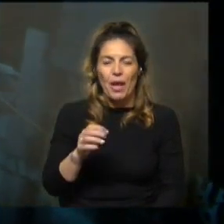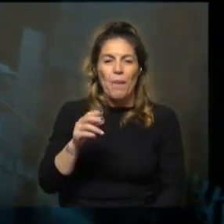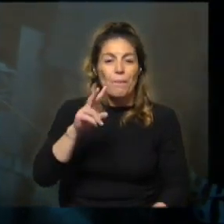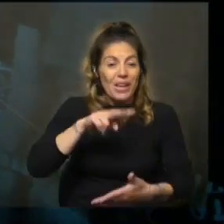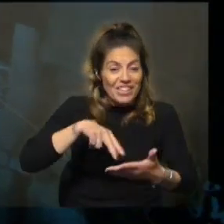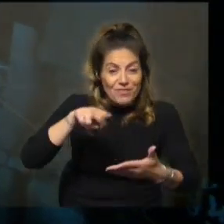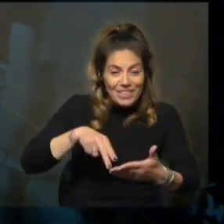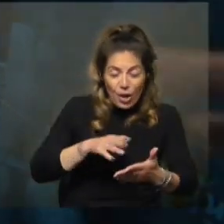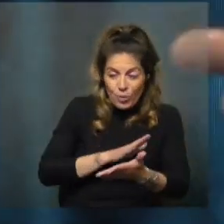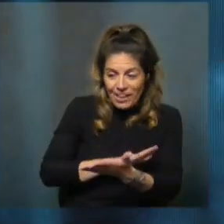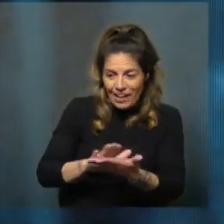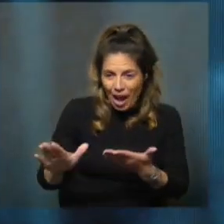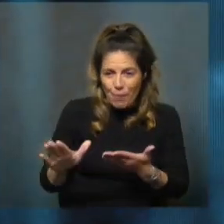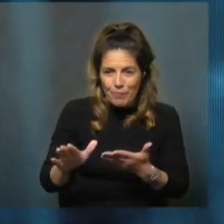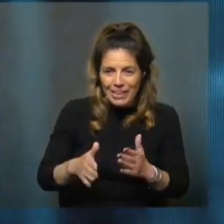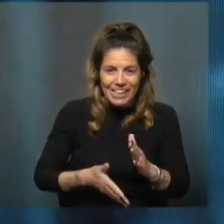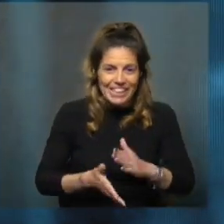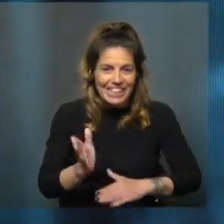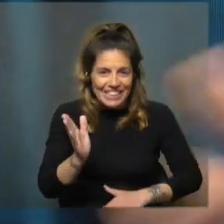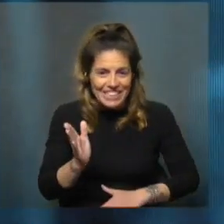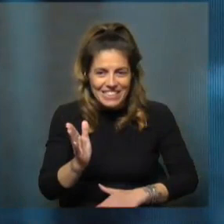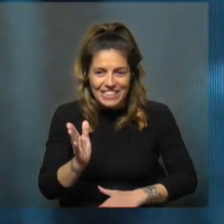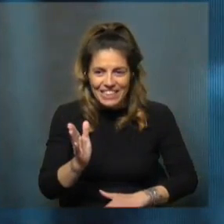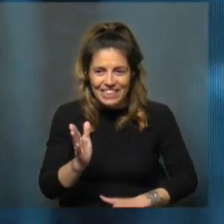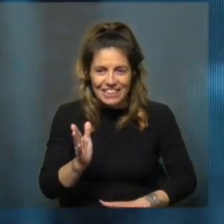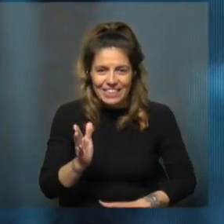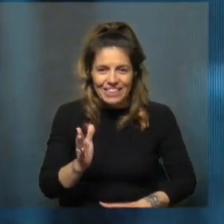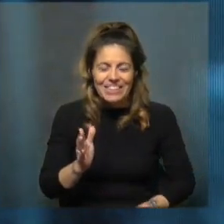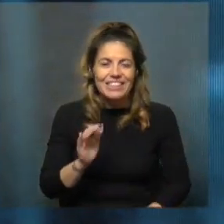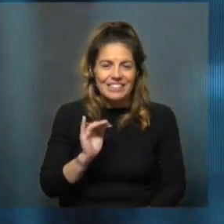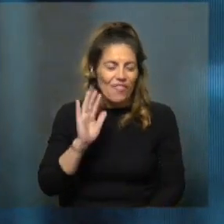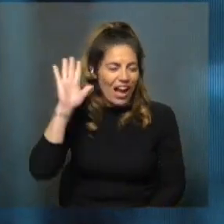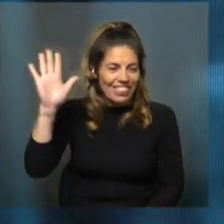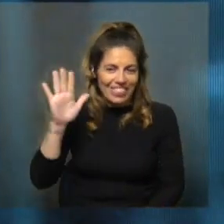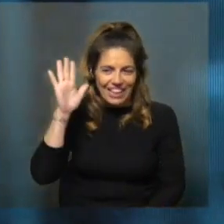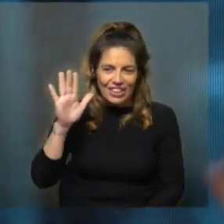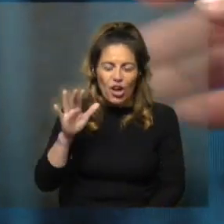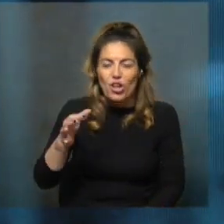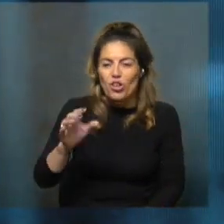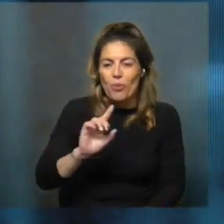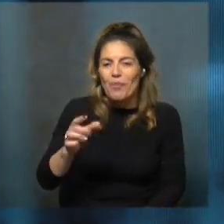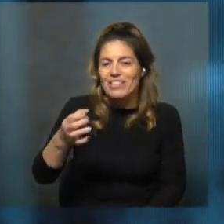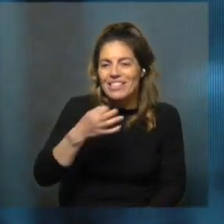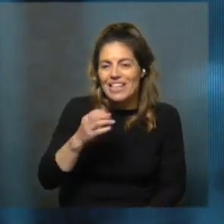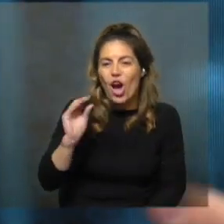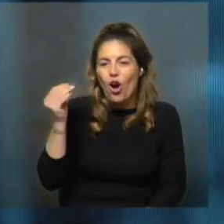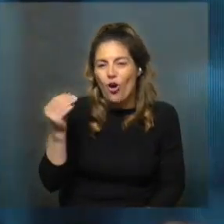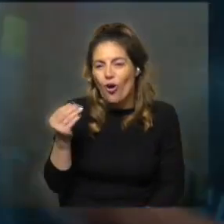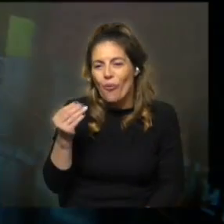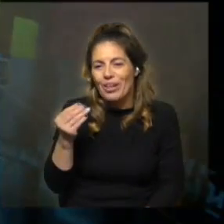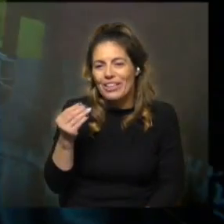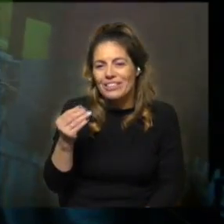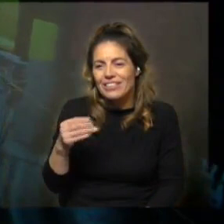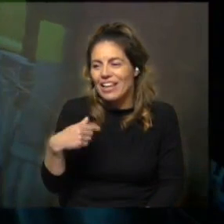un escape irsea fantástico no no me vas a decir que que jóvenes que están alrededor tuyo